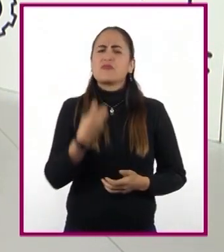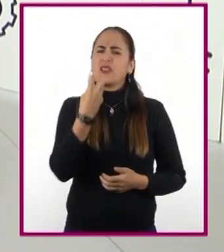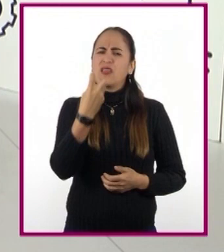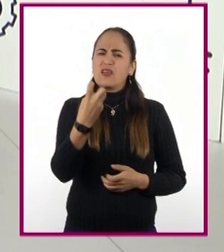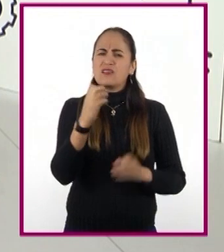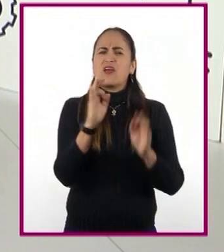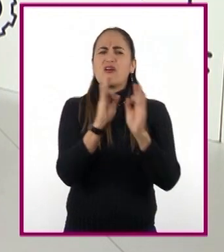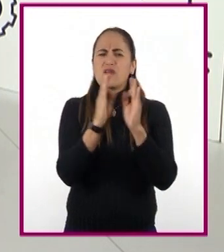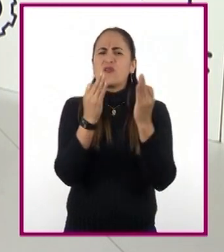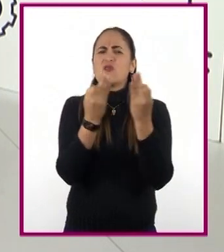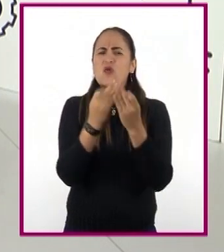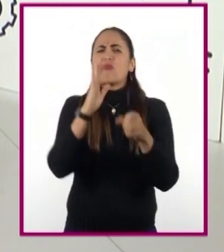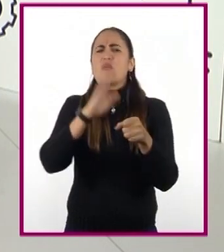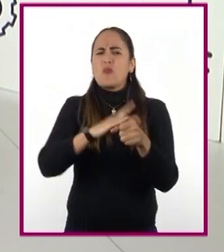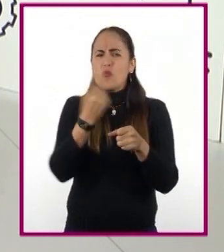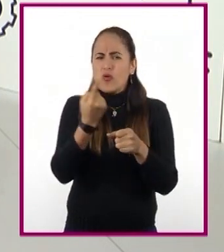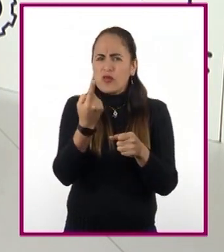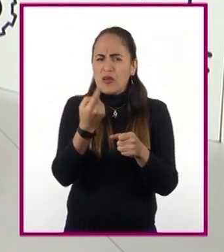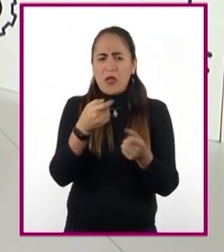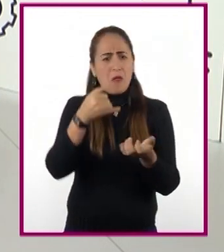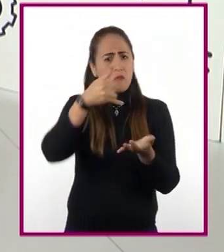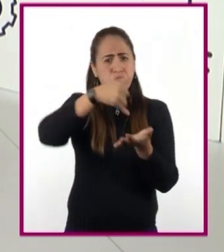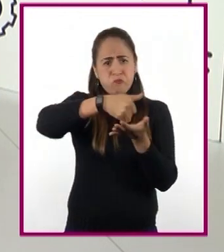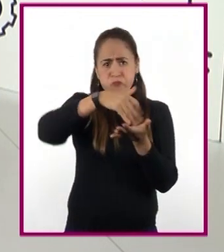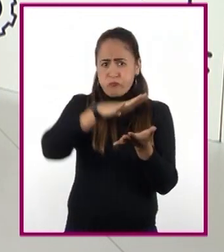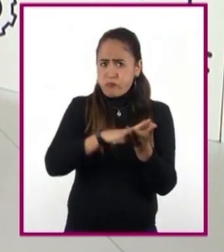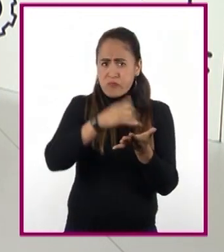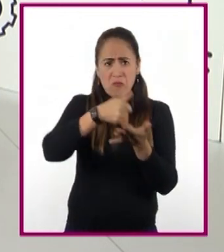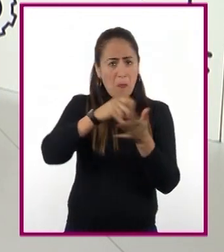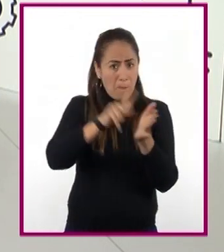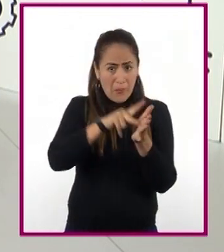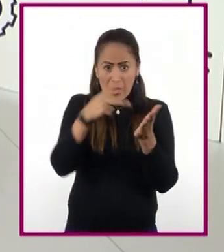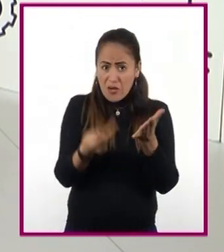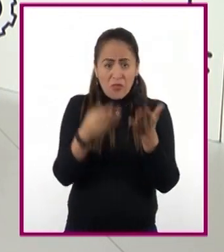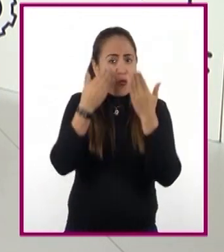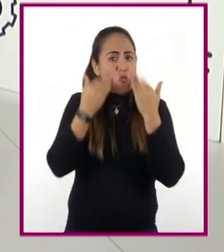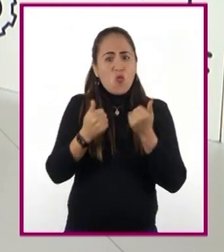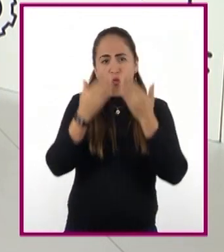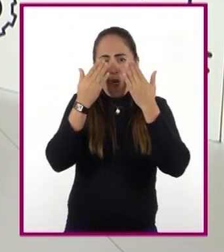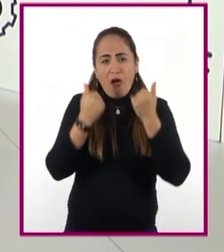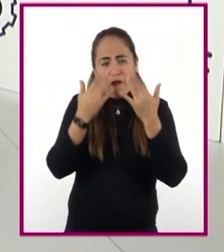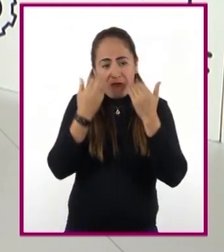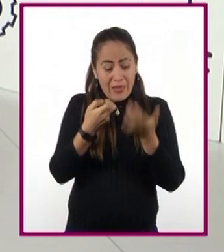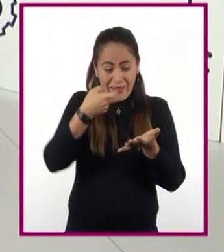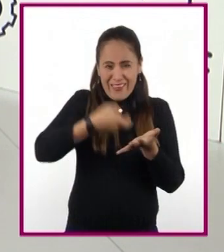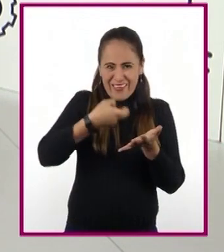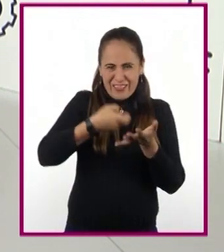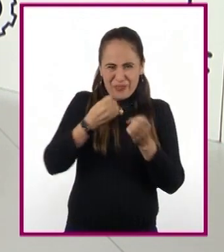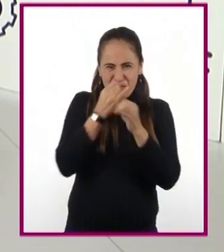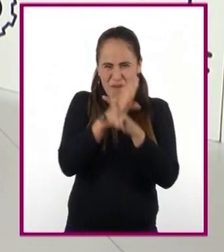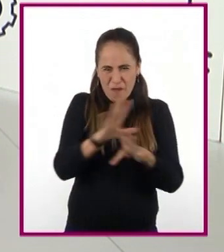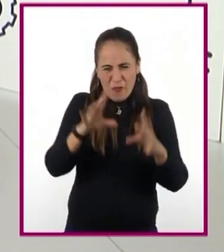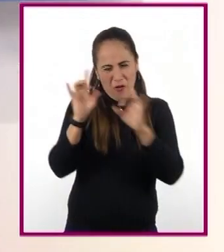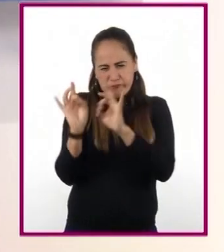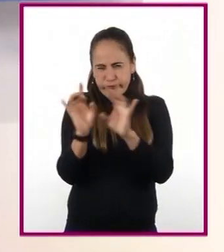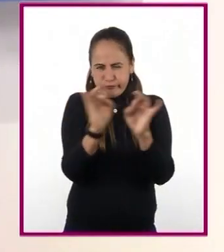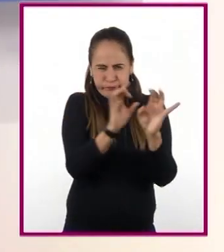manera porque no existían medios impresos como el periódico, que nos informaba sobre lo